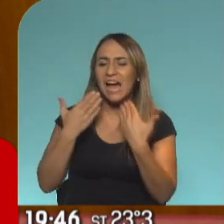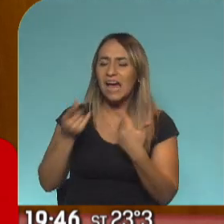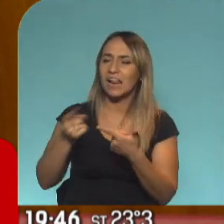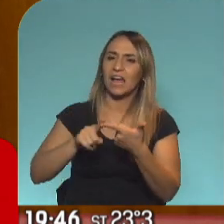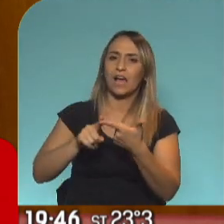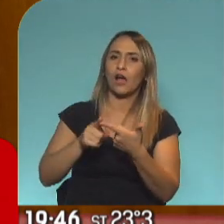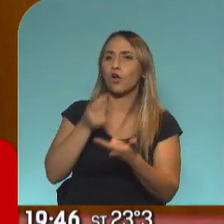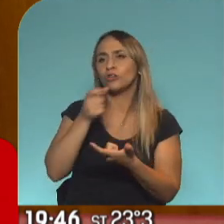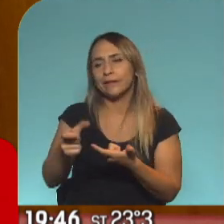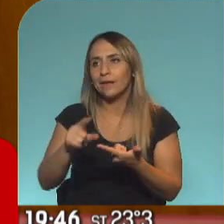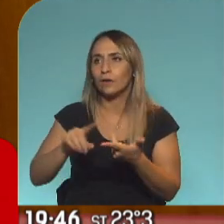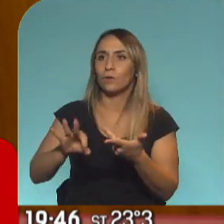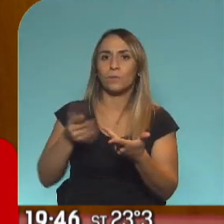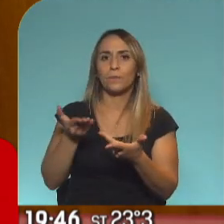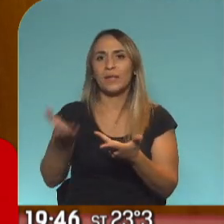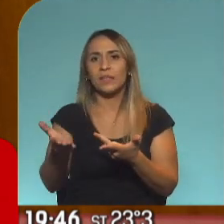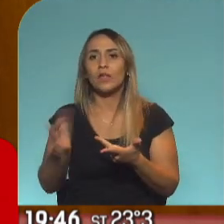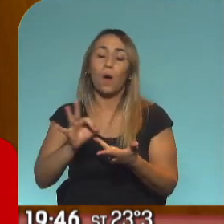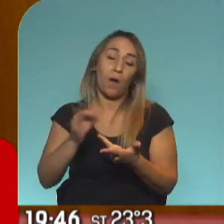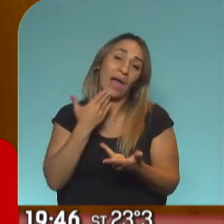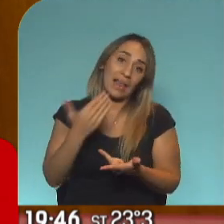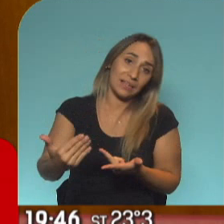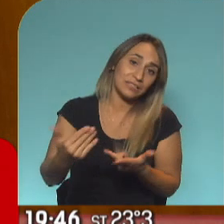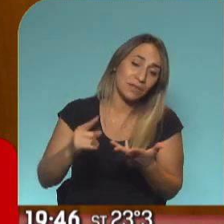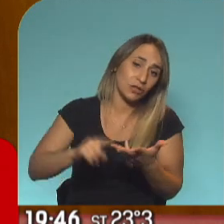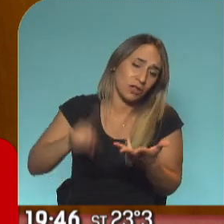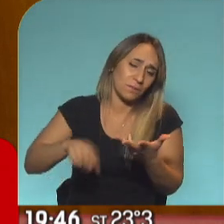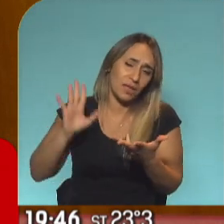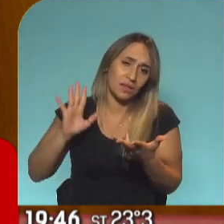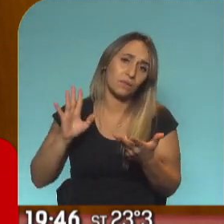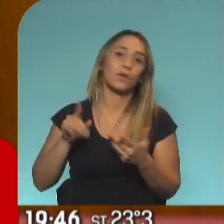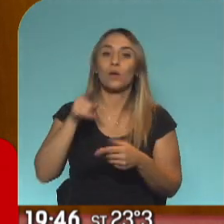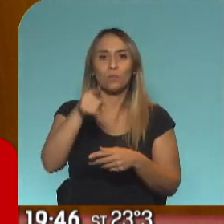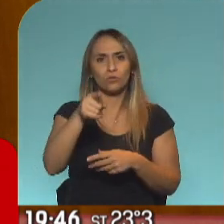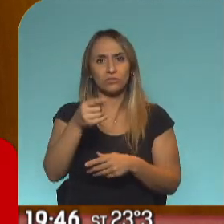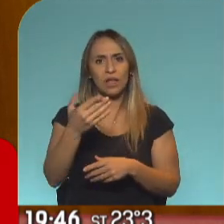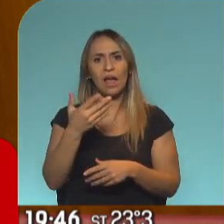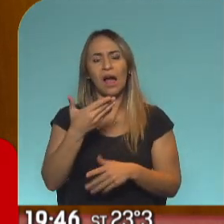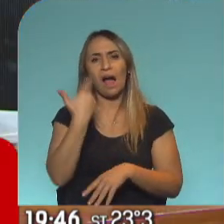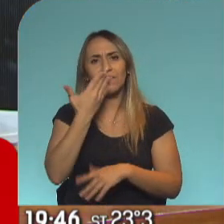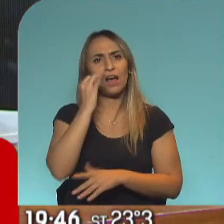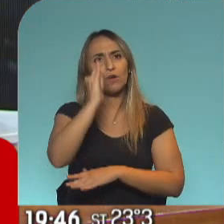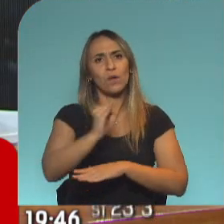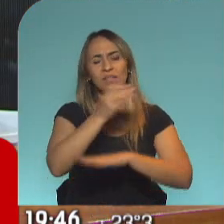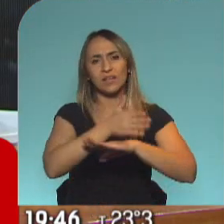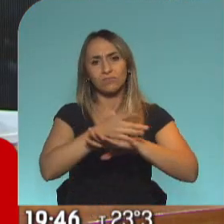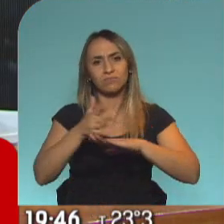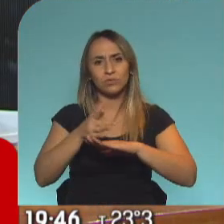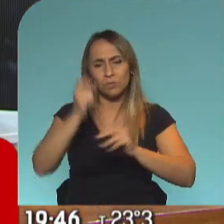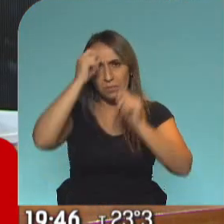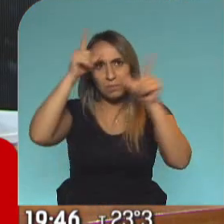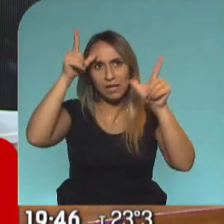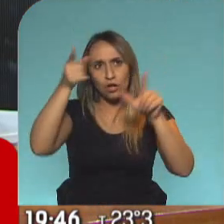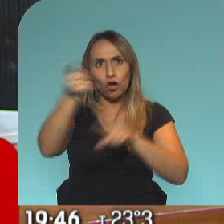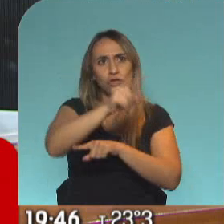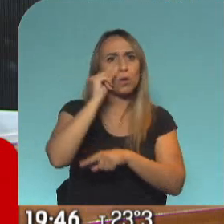pedidos, quizás algún agradecimiento, porque mientras hablas, yo imagino que te escuchan padres,